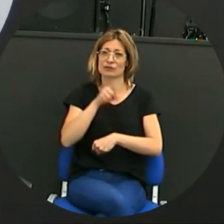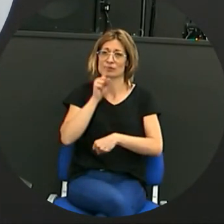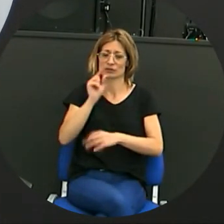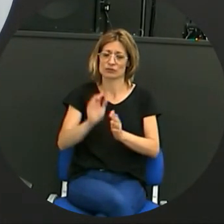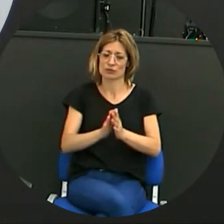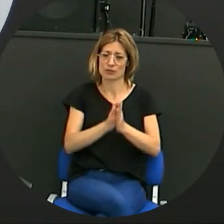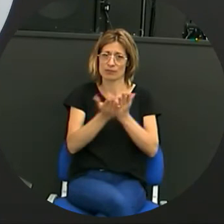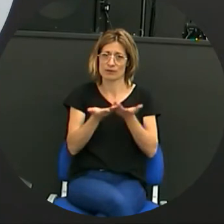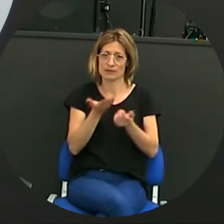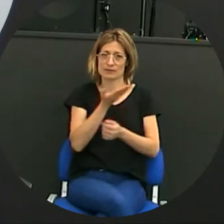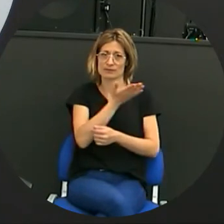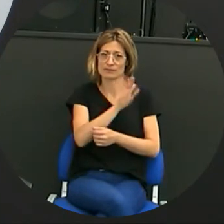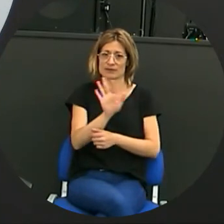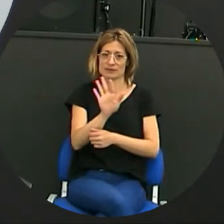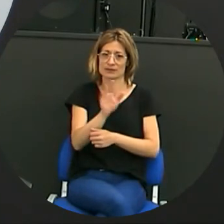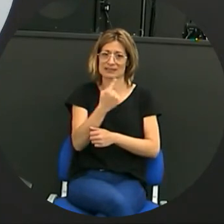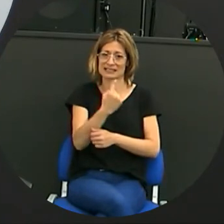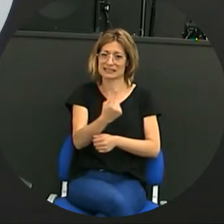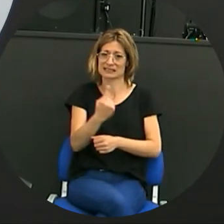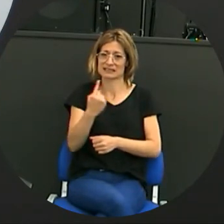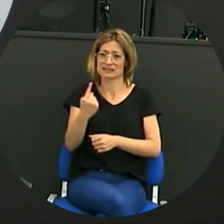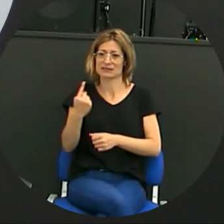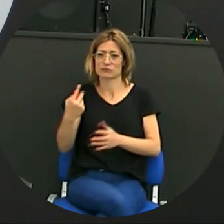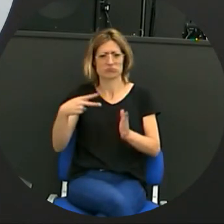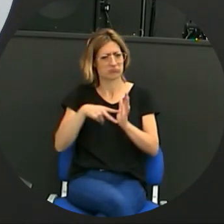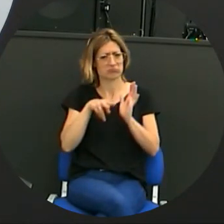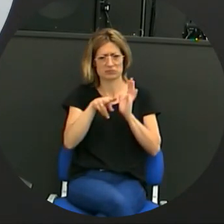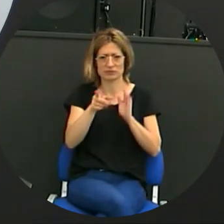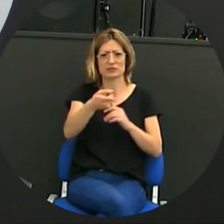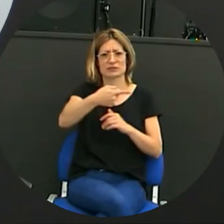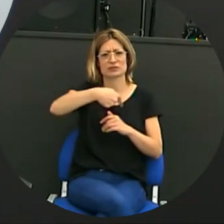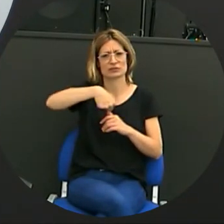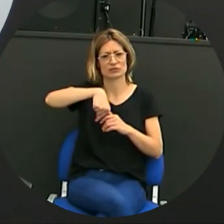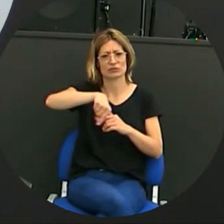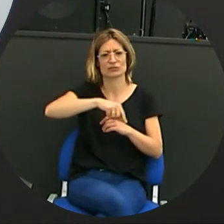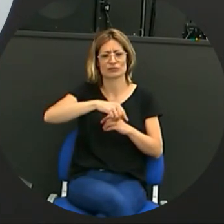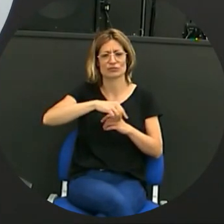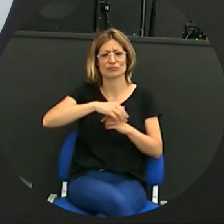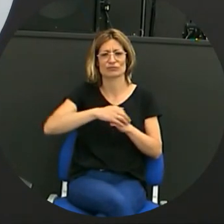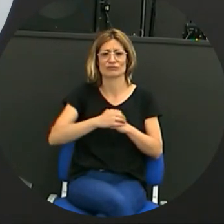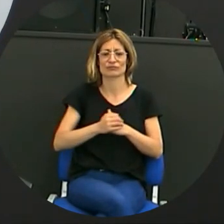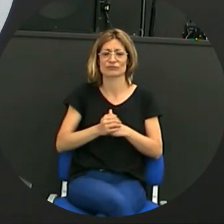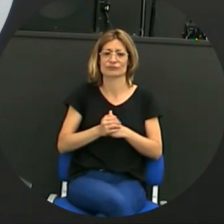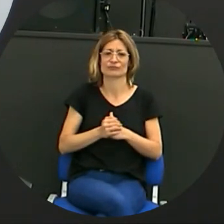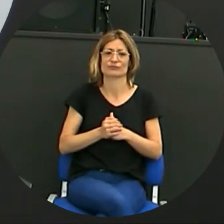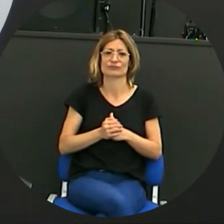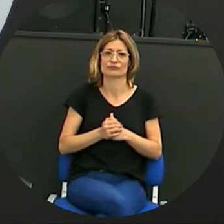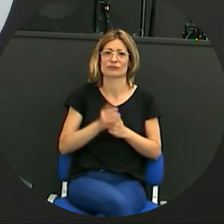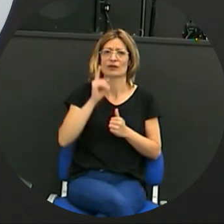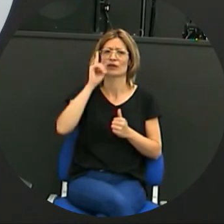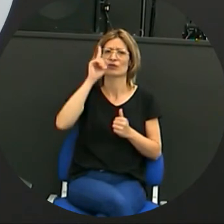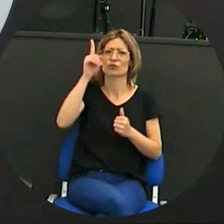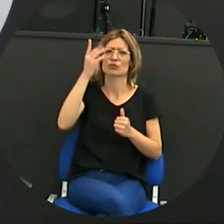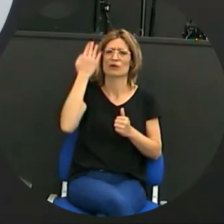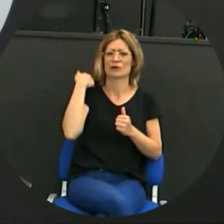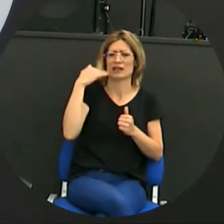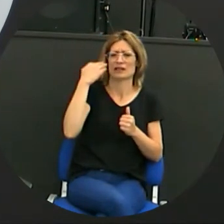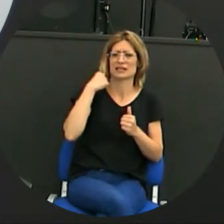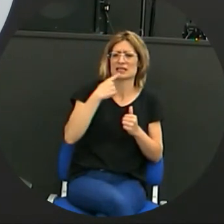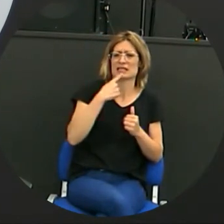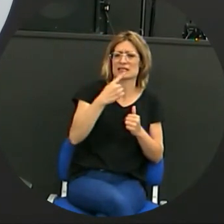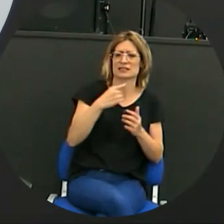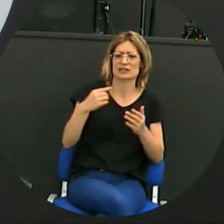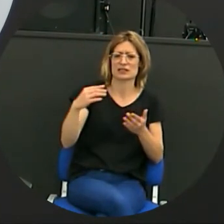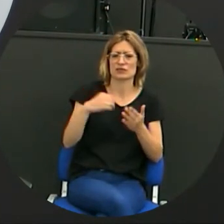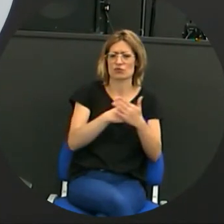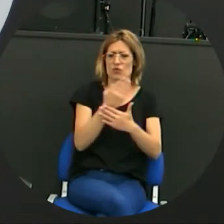se manifiesta en nosotros y a través de nosotros absolutamente. Tú dijiste, estoy todos los días